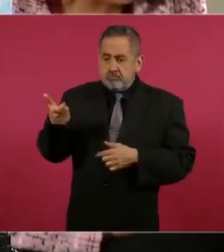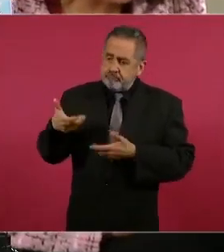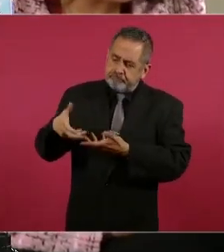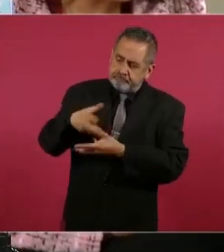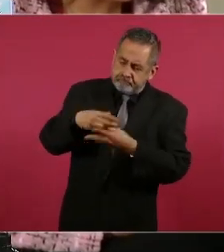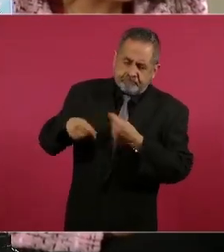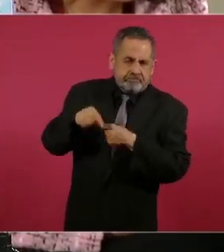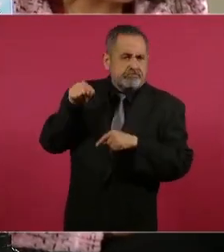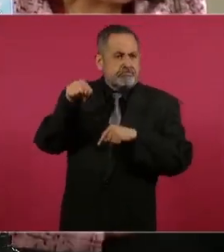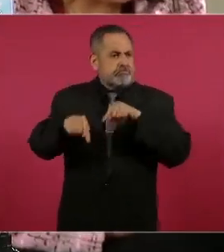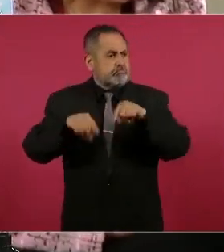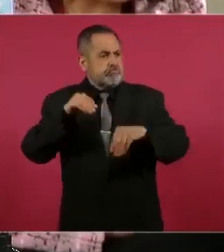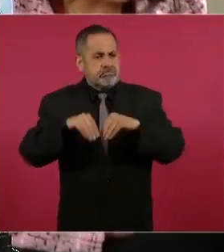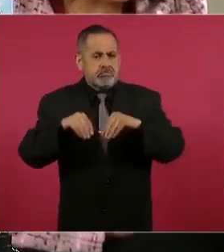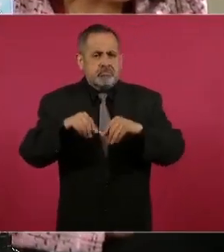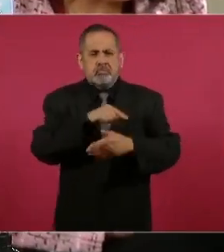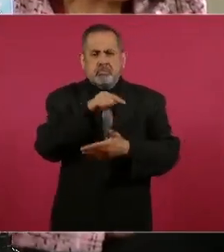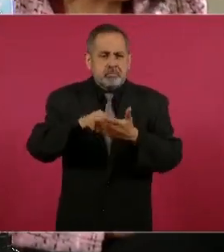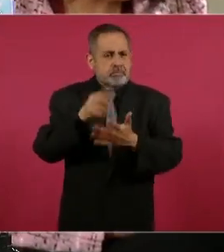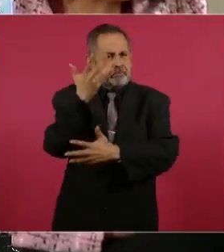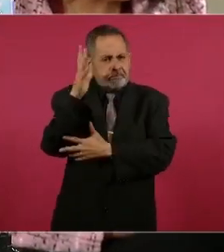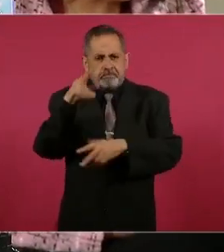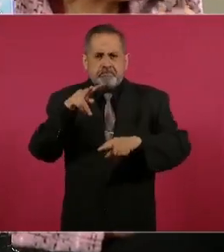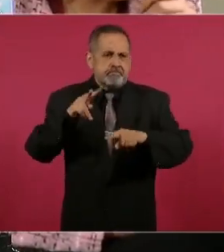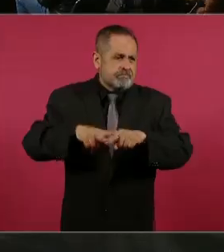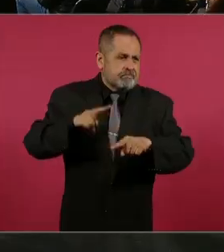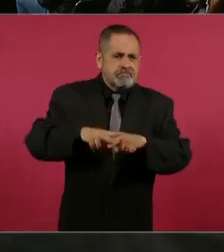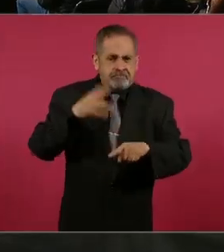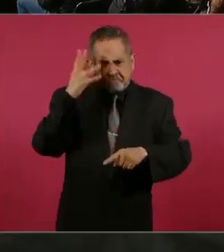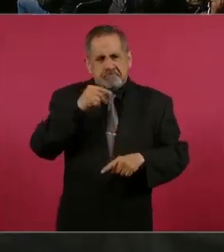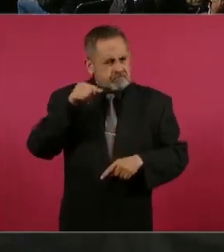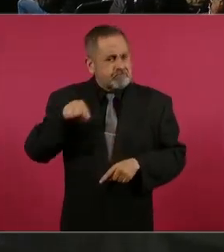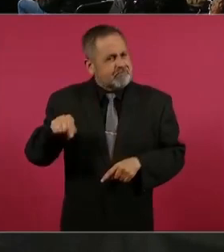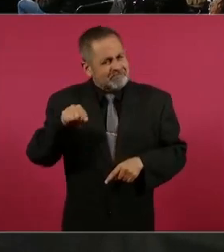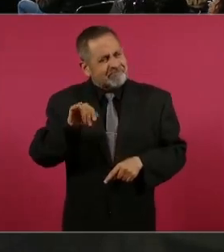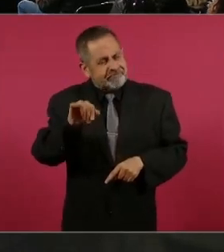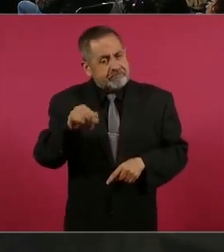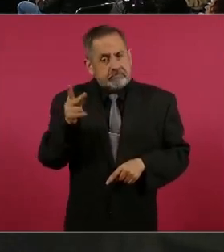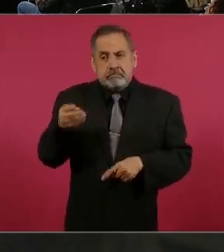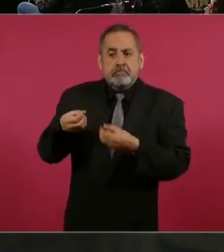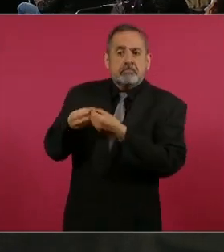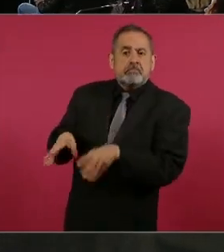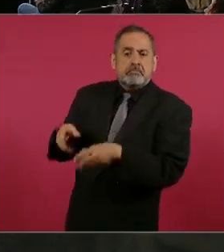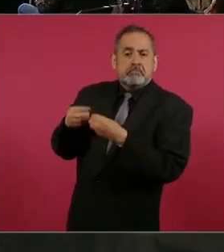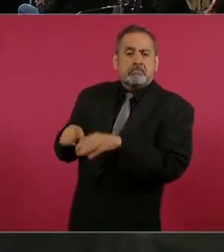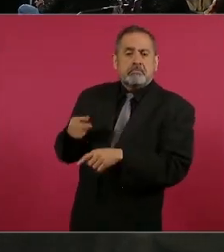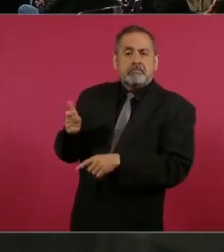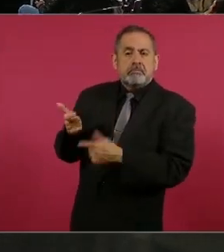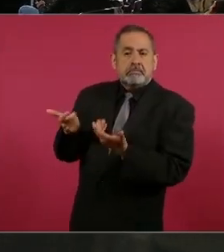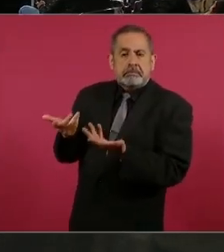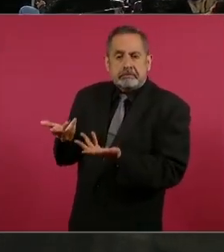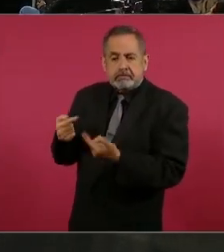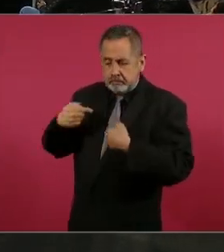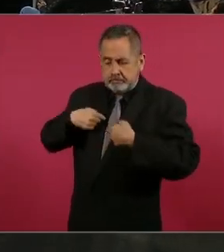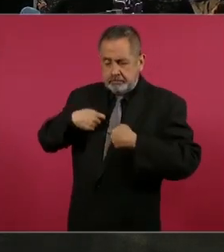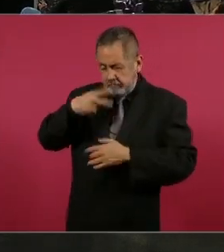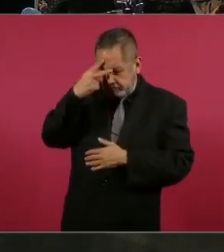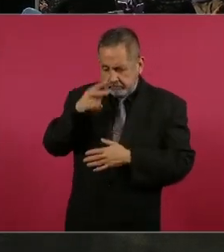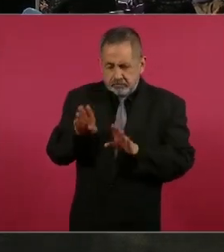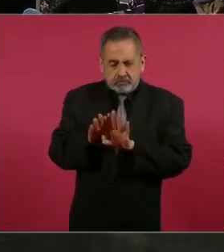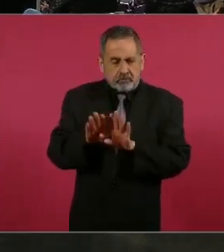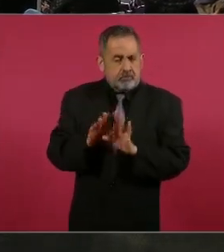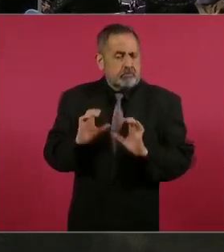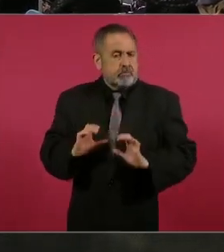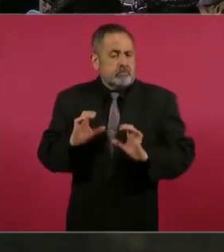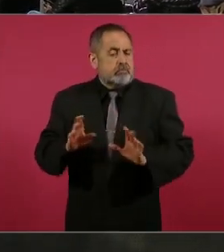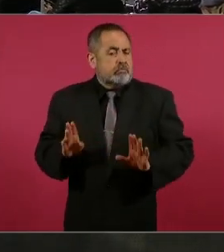se ejercite, parques los tienen muy bien cuidados. Entonces, ¿qué pasaría al respecto? Esa sería mi primera pregunta, presidente. La